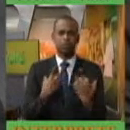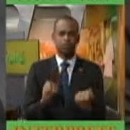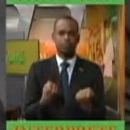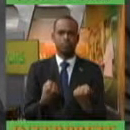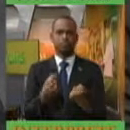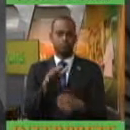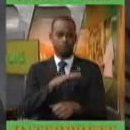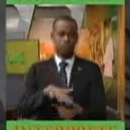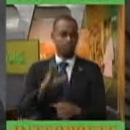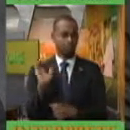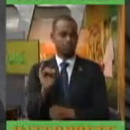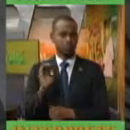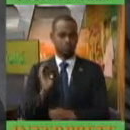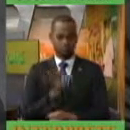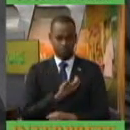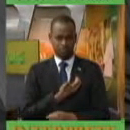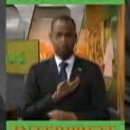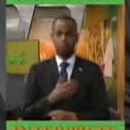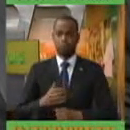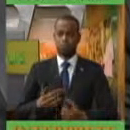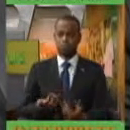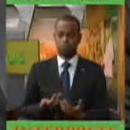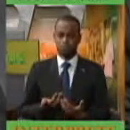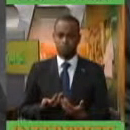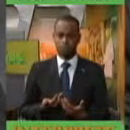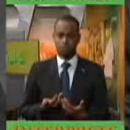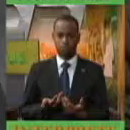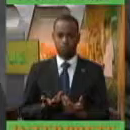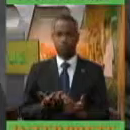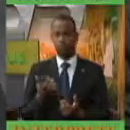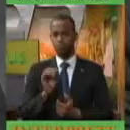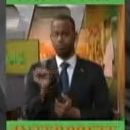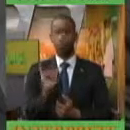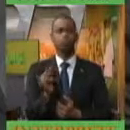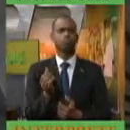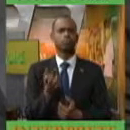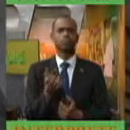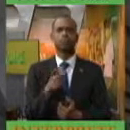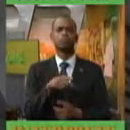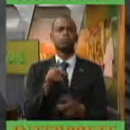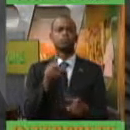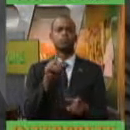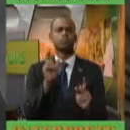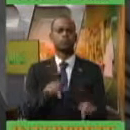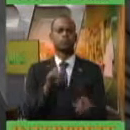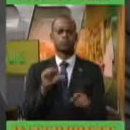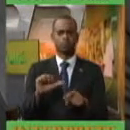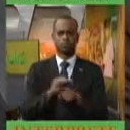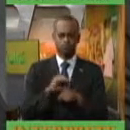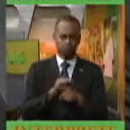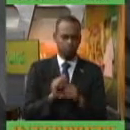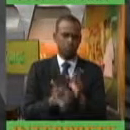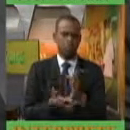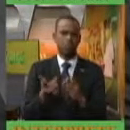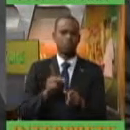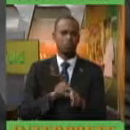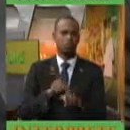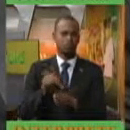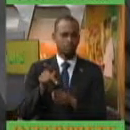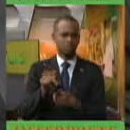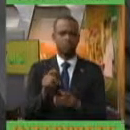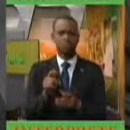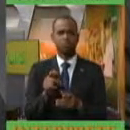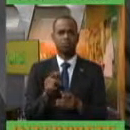en un pueblo como el nuestro, por ejemplo, el que tú le garantices a una persona que pueda tener formación técnico-profesional